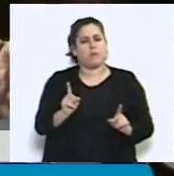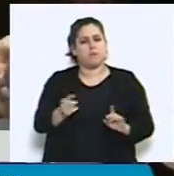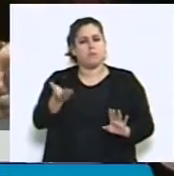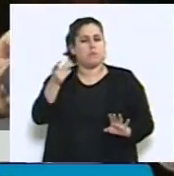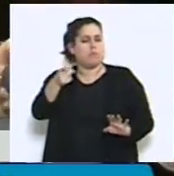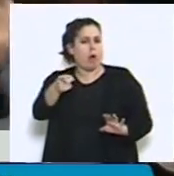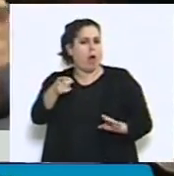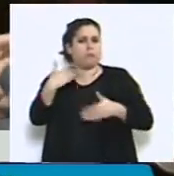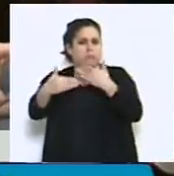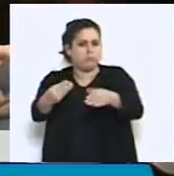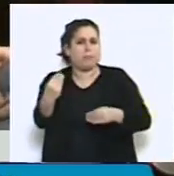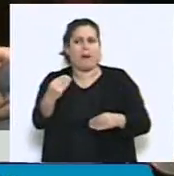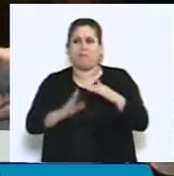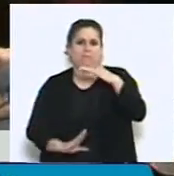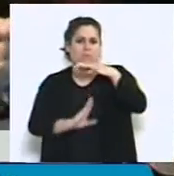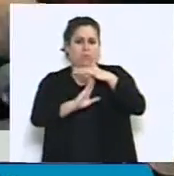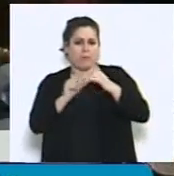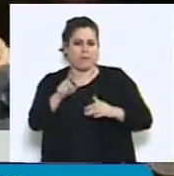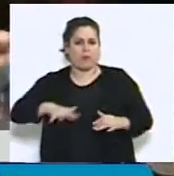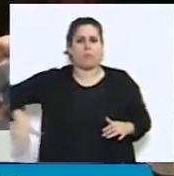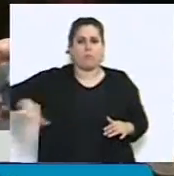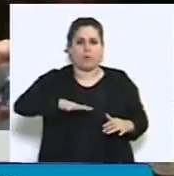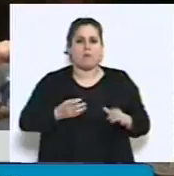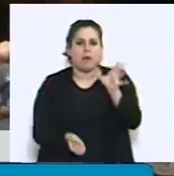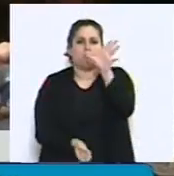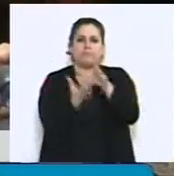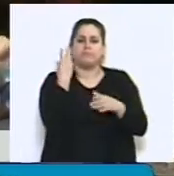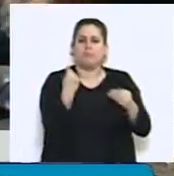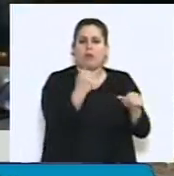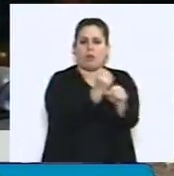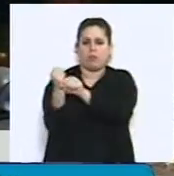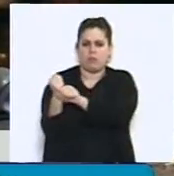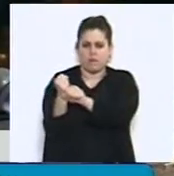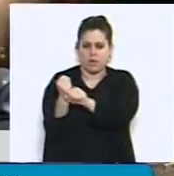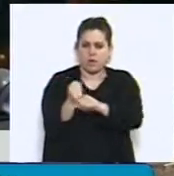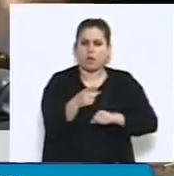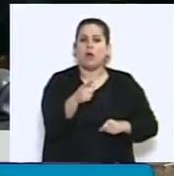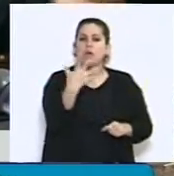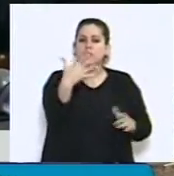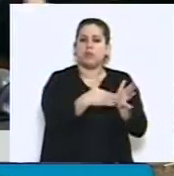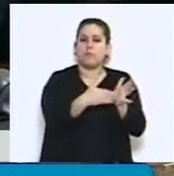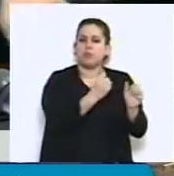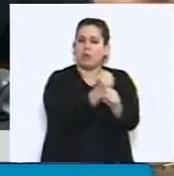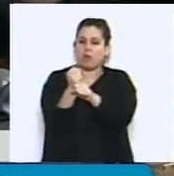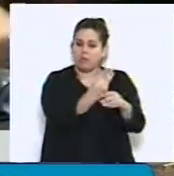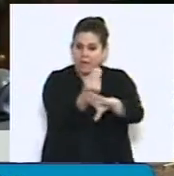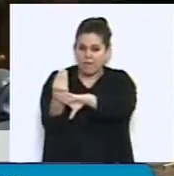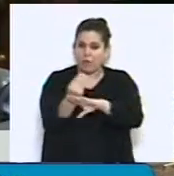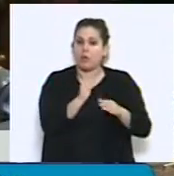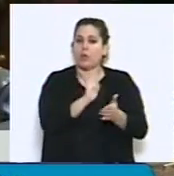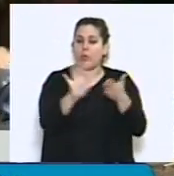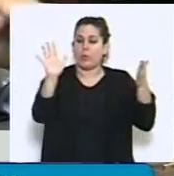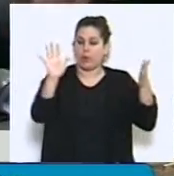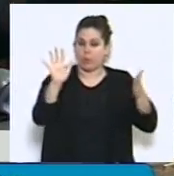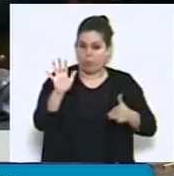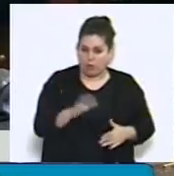como cuestión central para nuestro pueblo la creación de empleo. Desde esta creación de los 5 millones de puestos de trabajo nuevos,